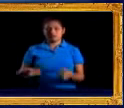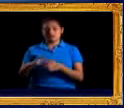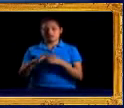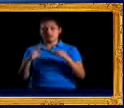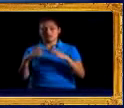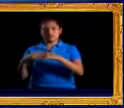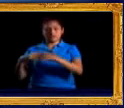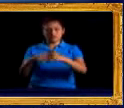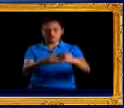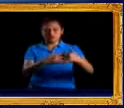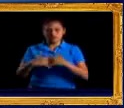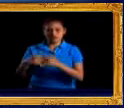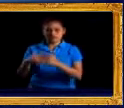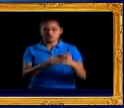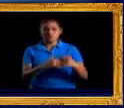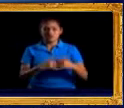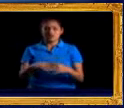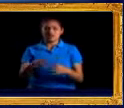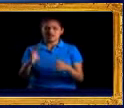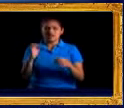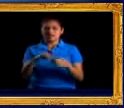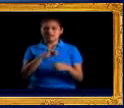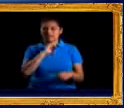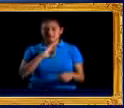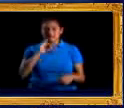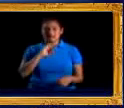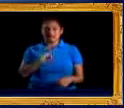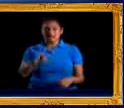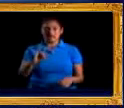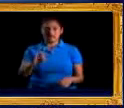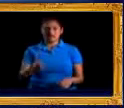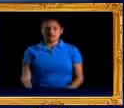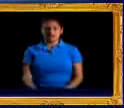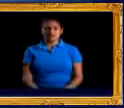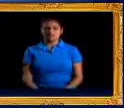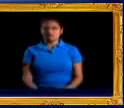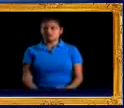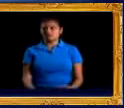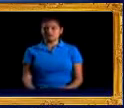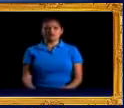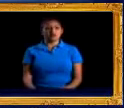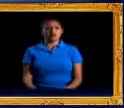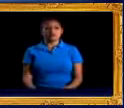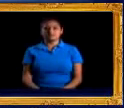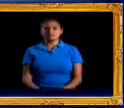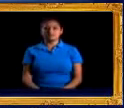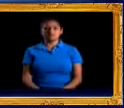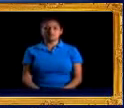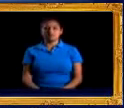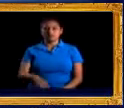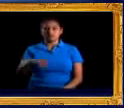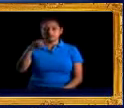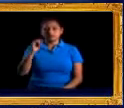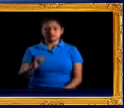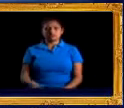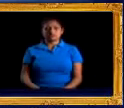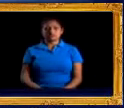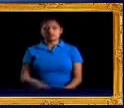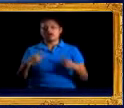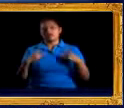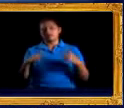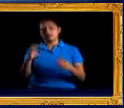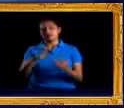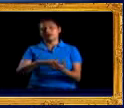una época, hermano, que ya estamos viviendo en Estados Unidos. Egipto, Jordania, son los países que están involucrados en